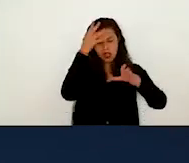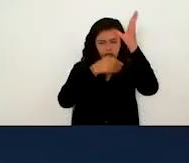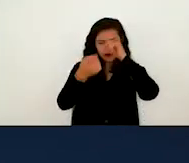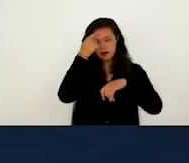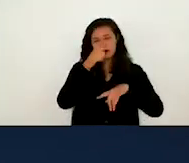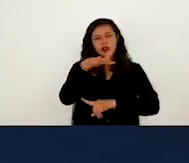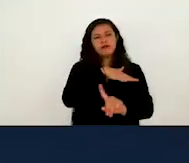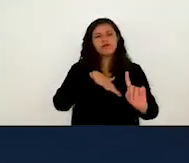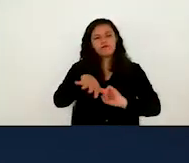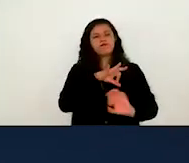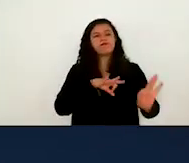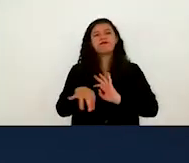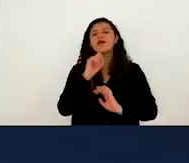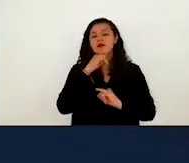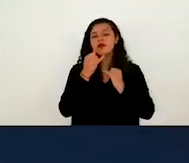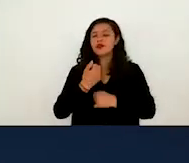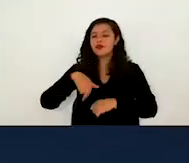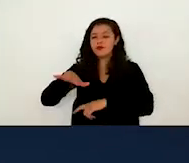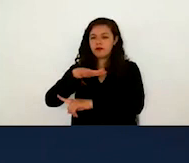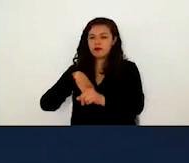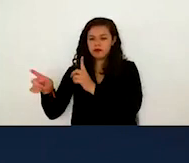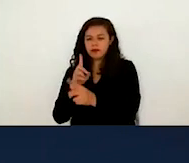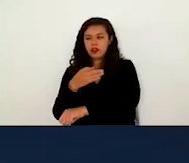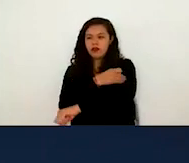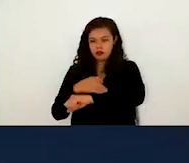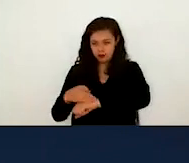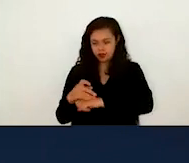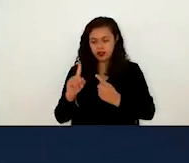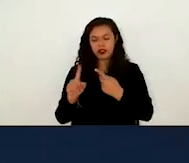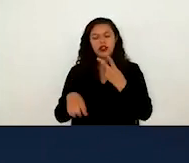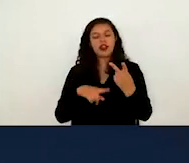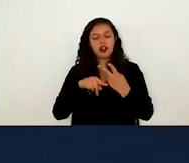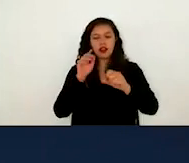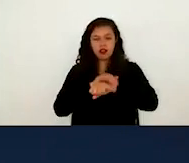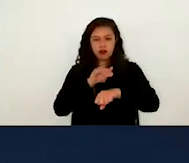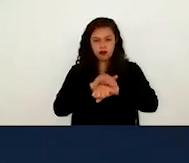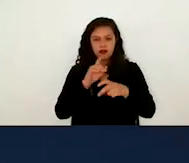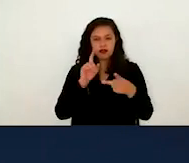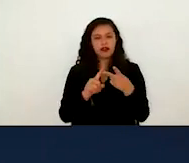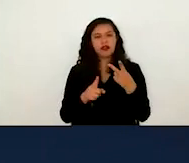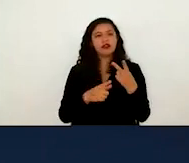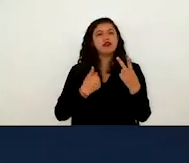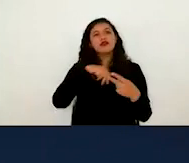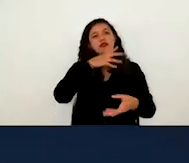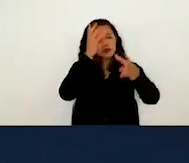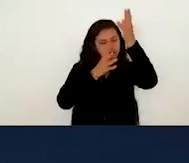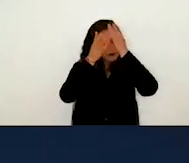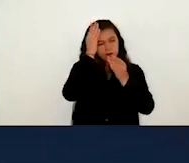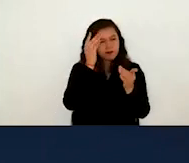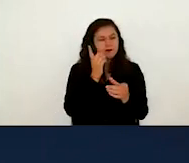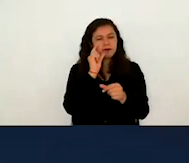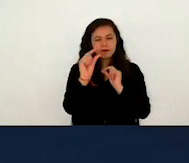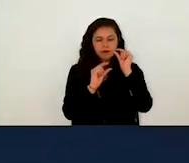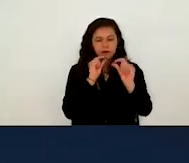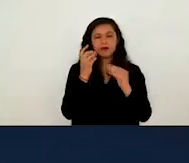y de nuestro ambiente social con la familia y con los amigos de las vamos a aprender y muchos de ustedes